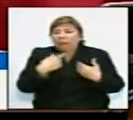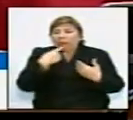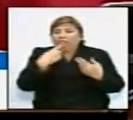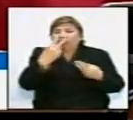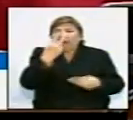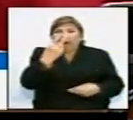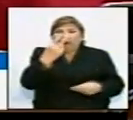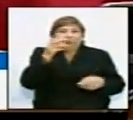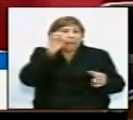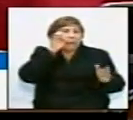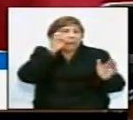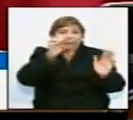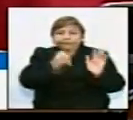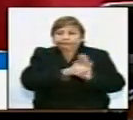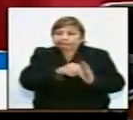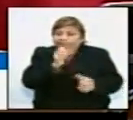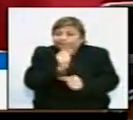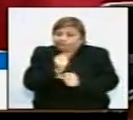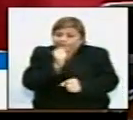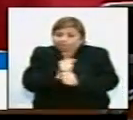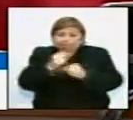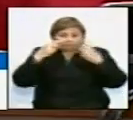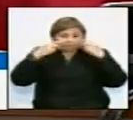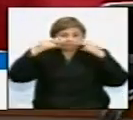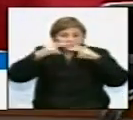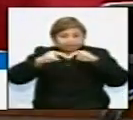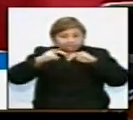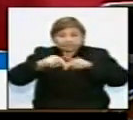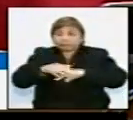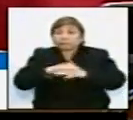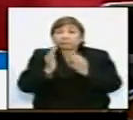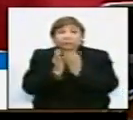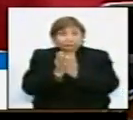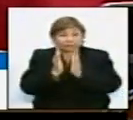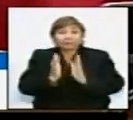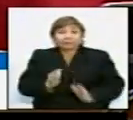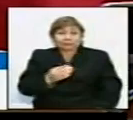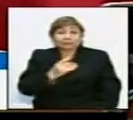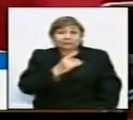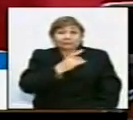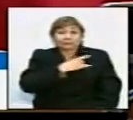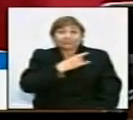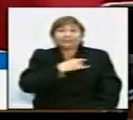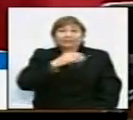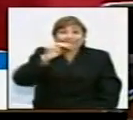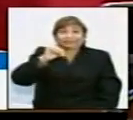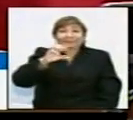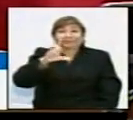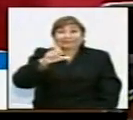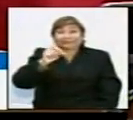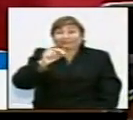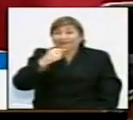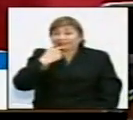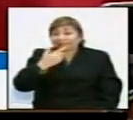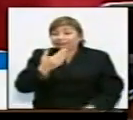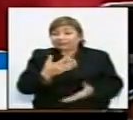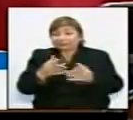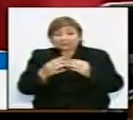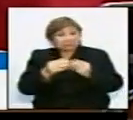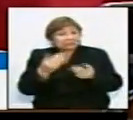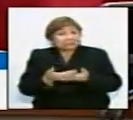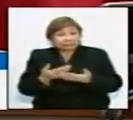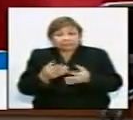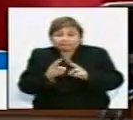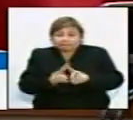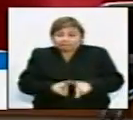dos ejemplos de un trabajo de investigación de los estudiantes de la Universidad de La Molina, que están sacando